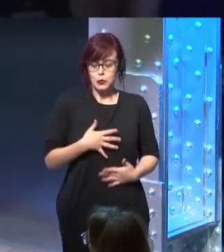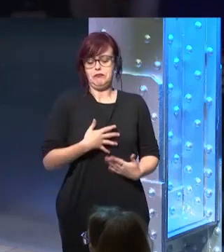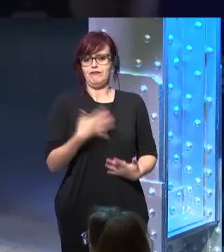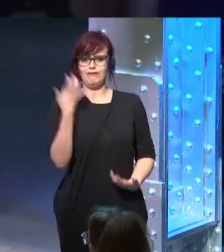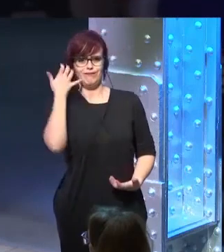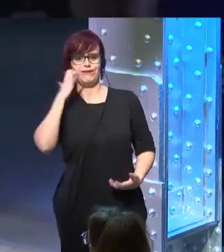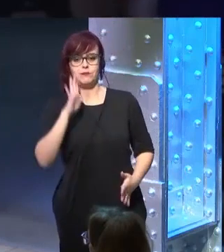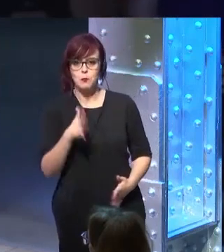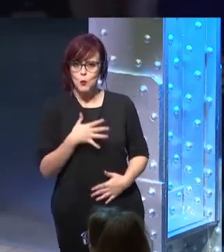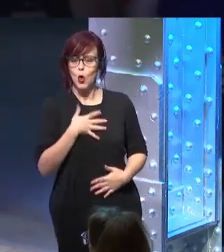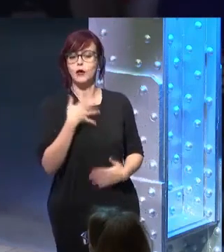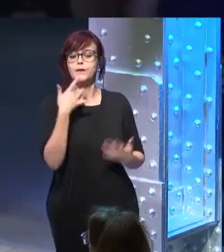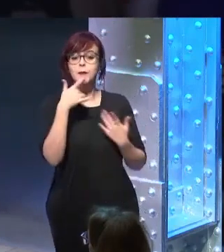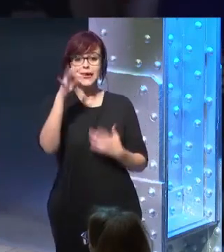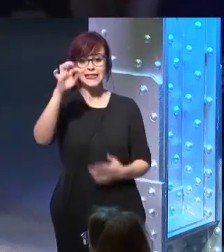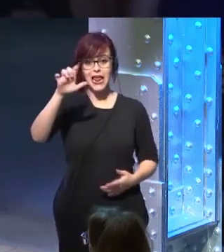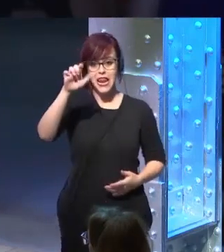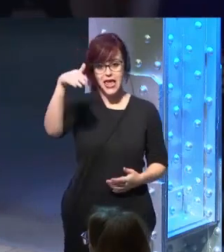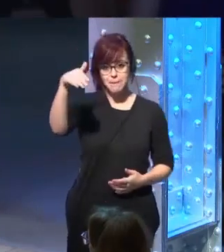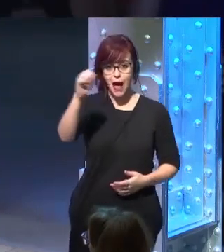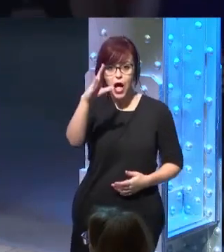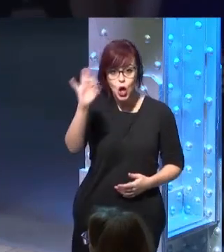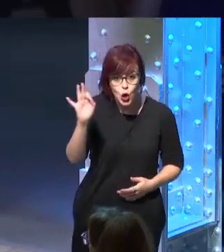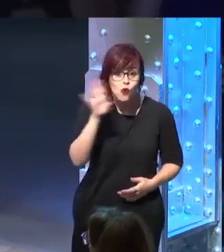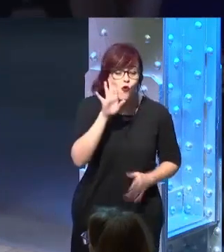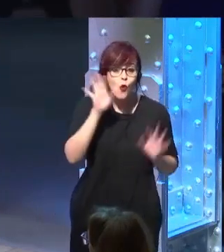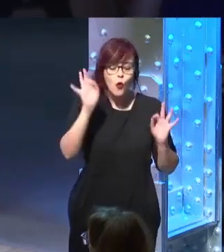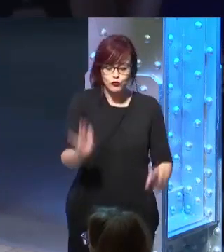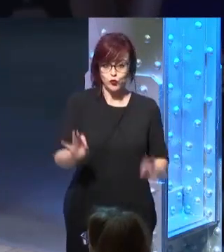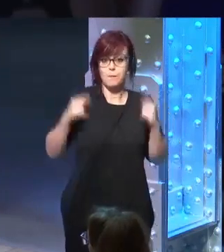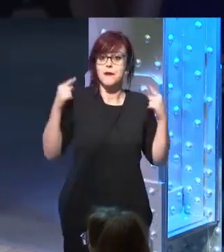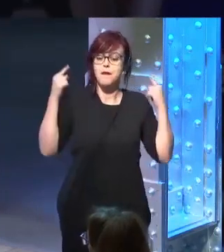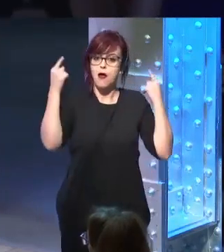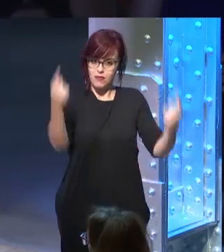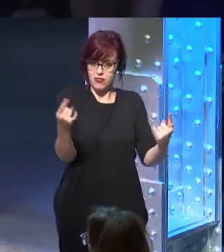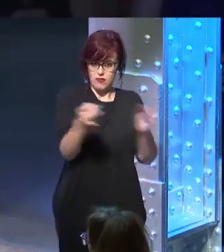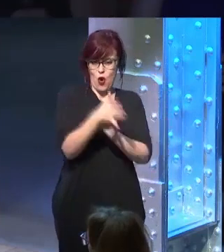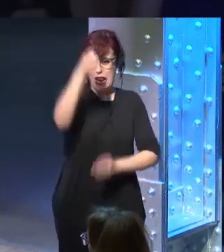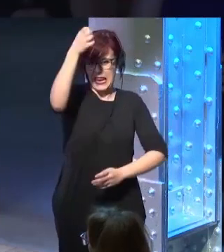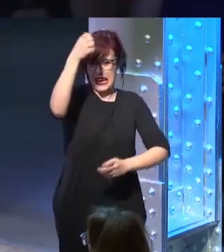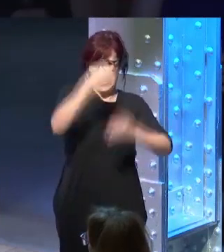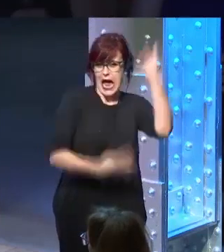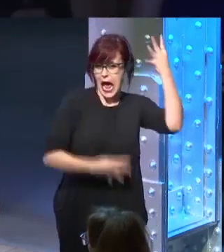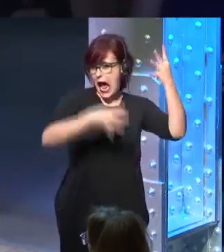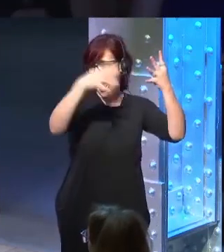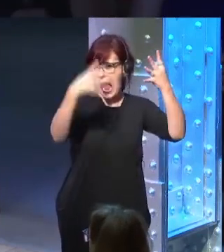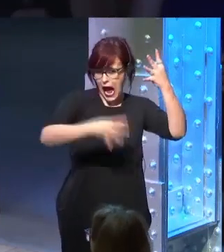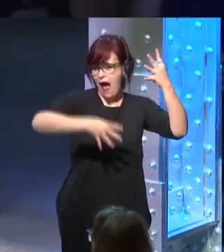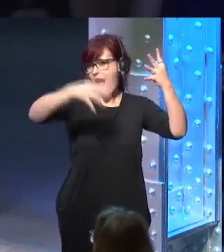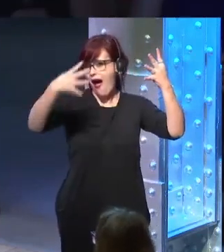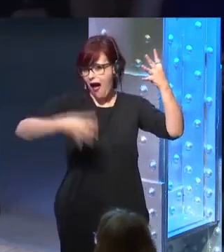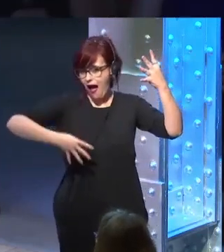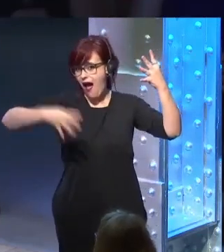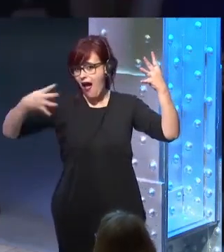que Telémaco fue el primero de una lista muy larga